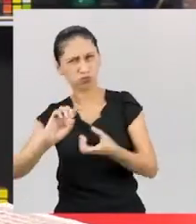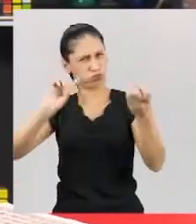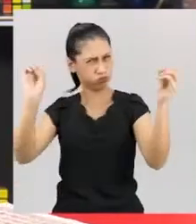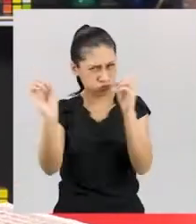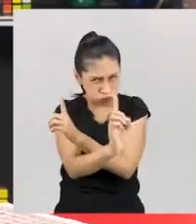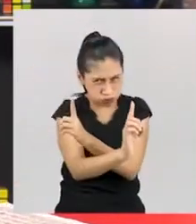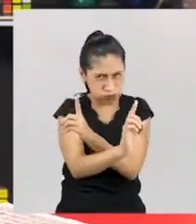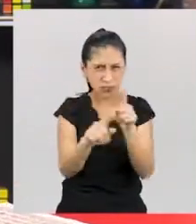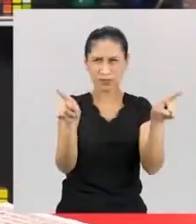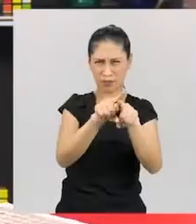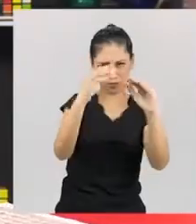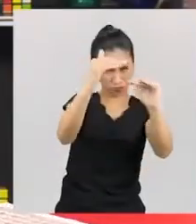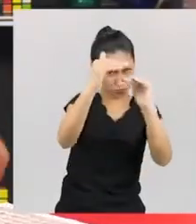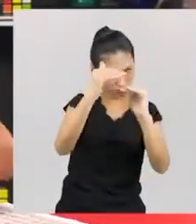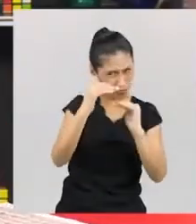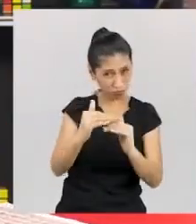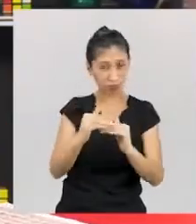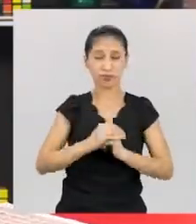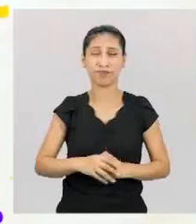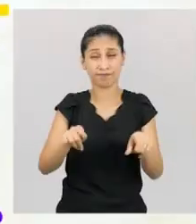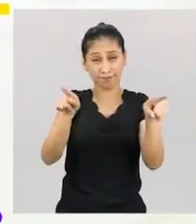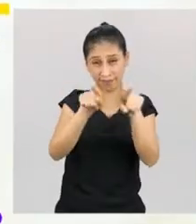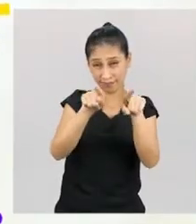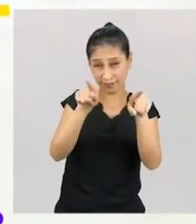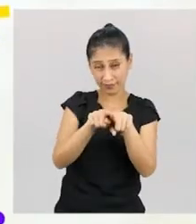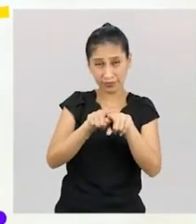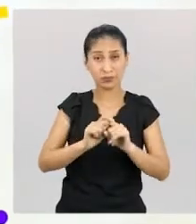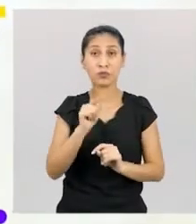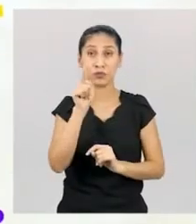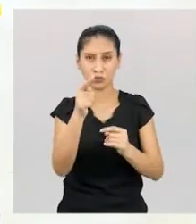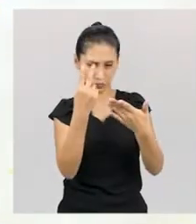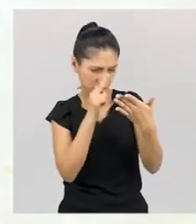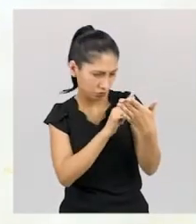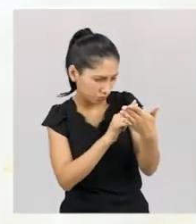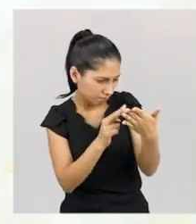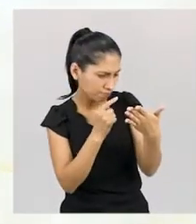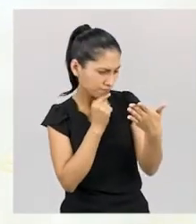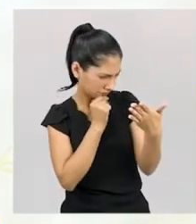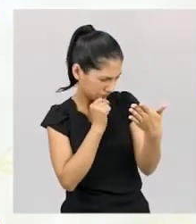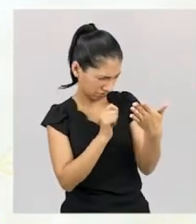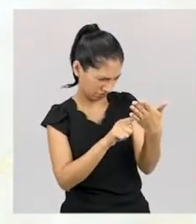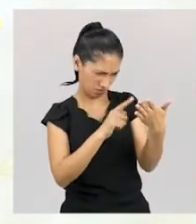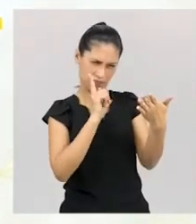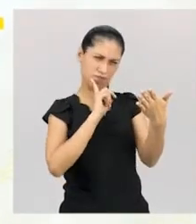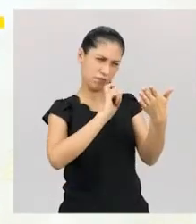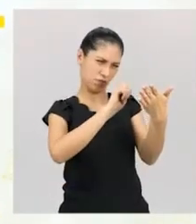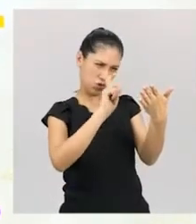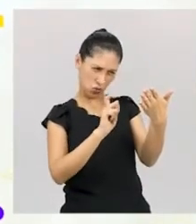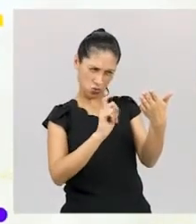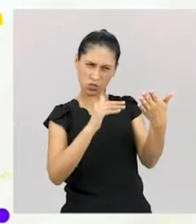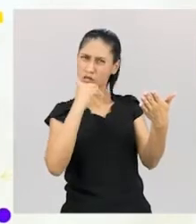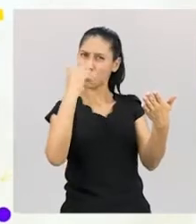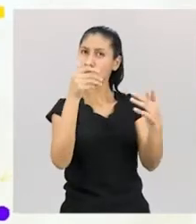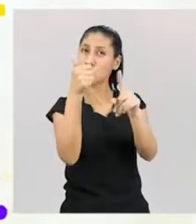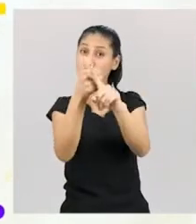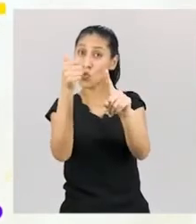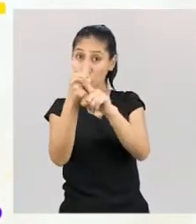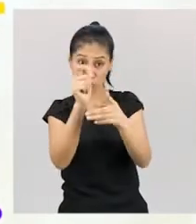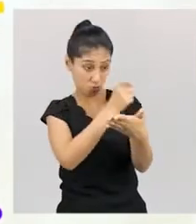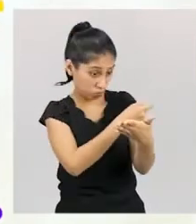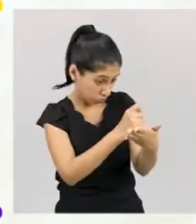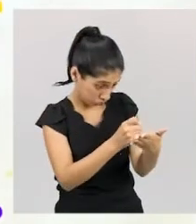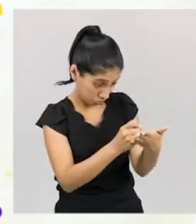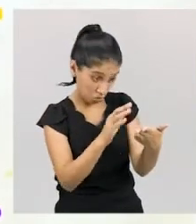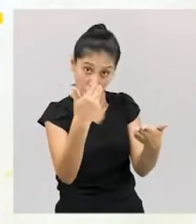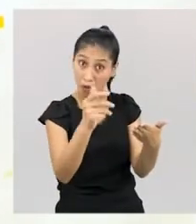signos y también la transposición de términos. Además, si tienes el valor de la incógnita, debes verificarla para